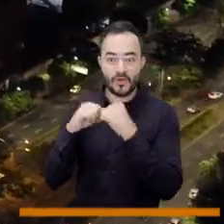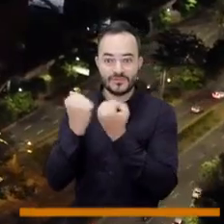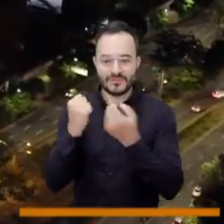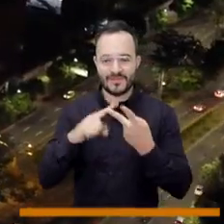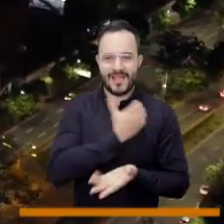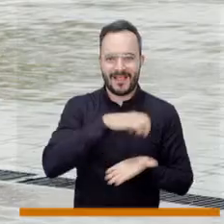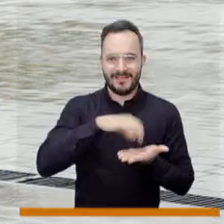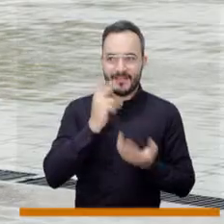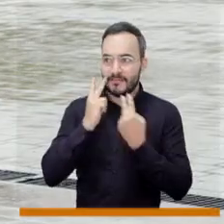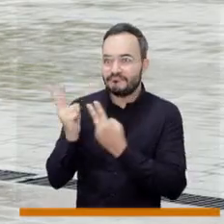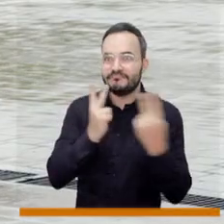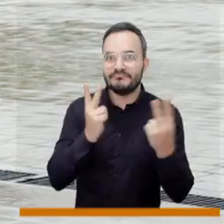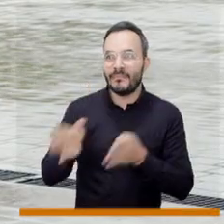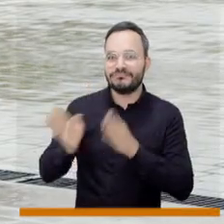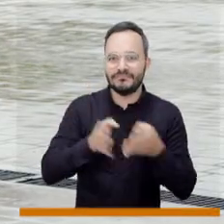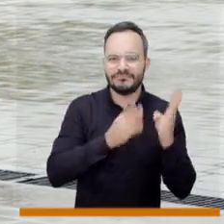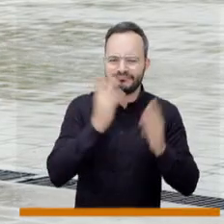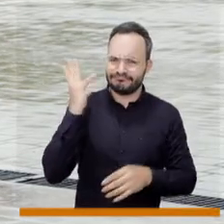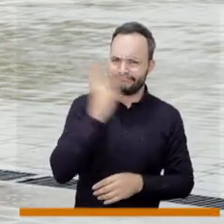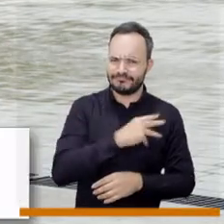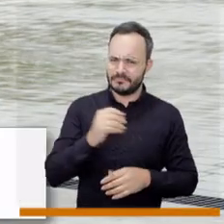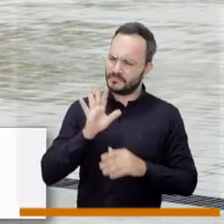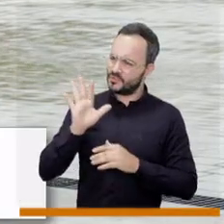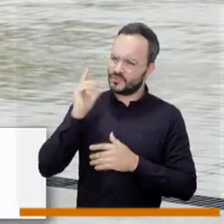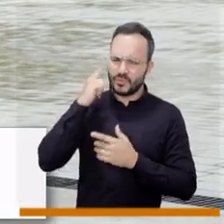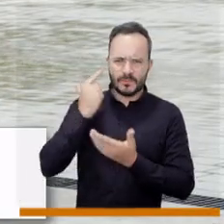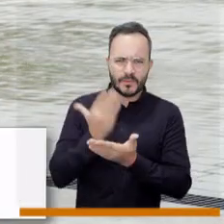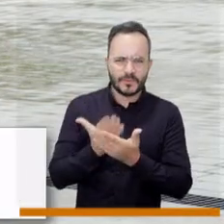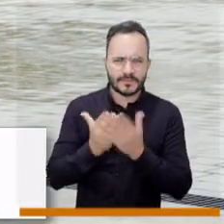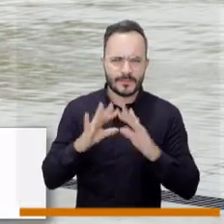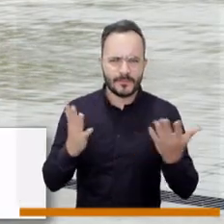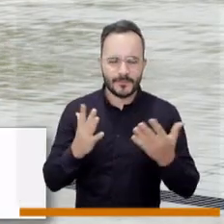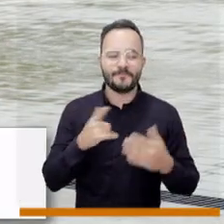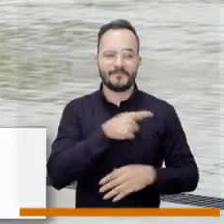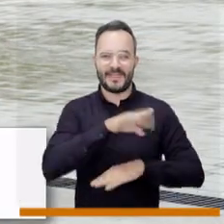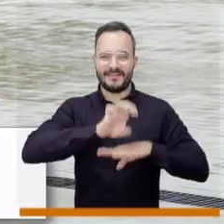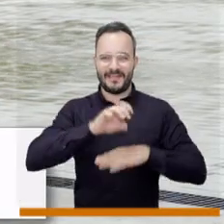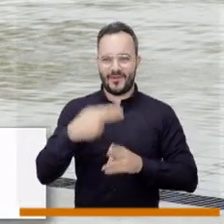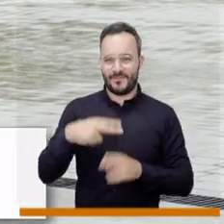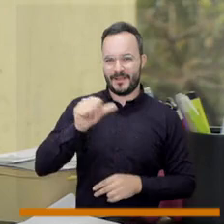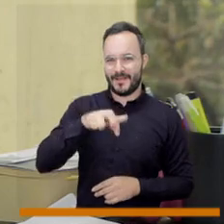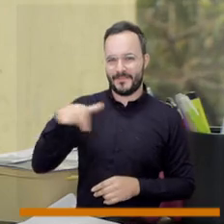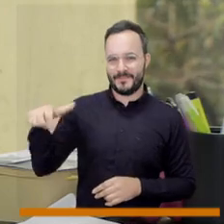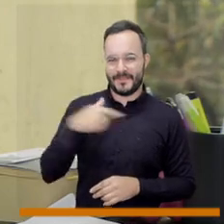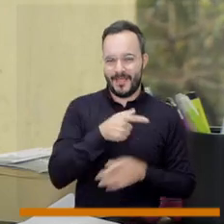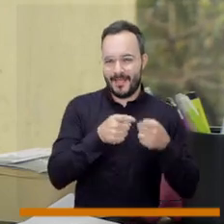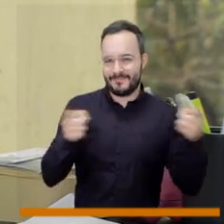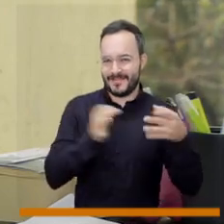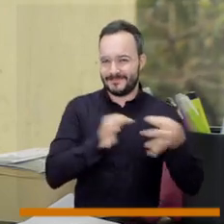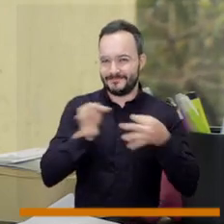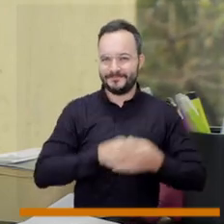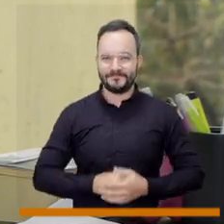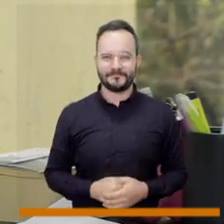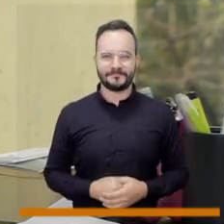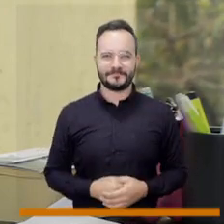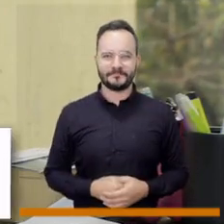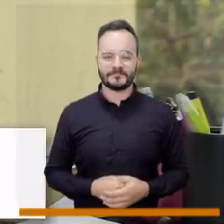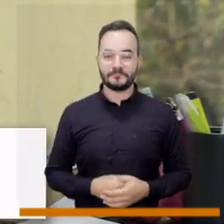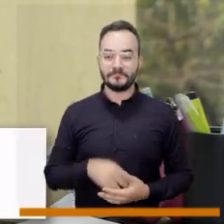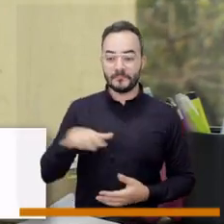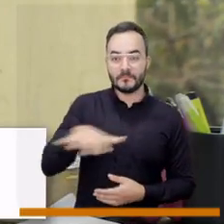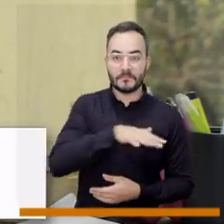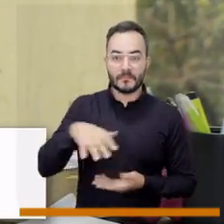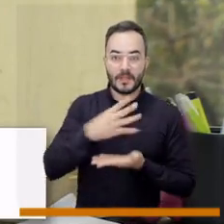qué consiste esta estrategia? Desde la agencia APP nos lo explican. En el centro administrativo distrital lo que